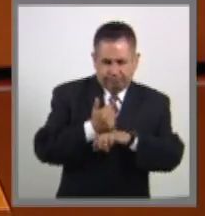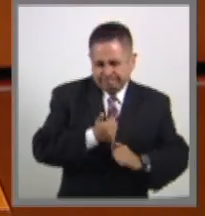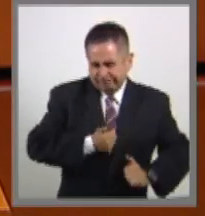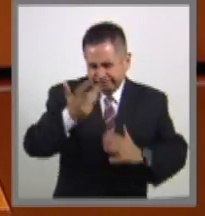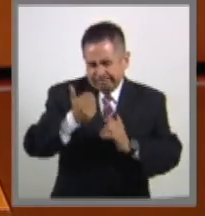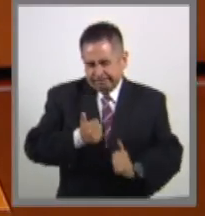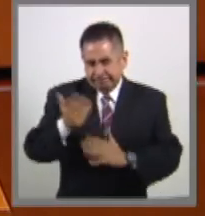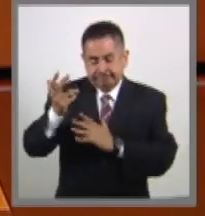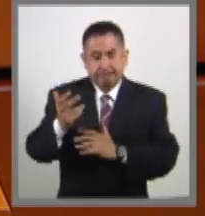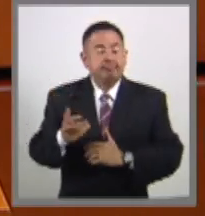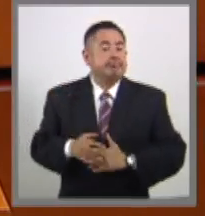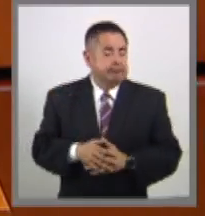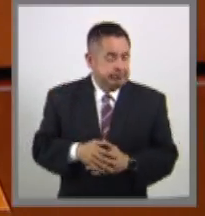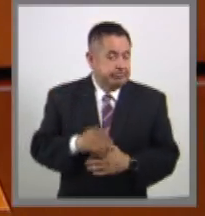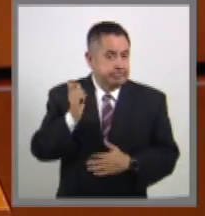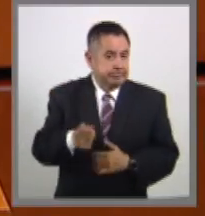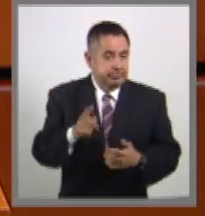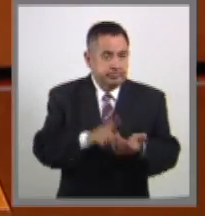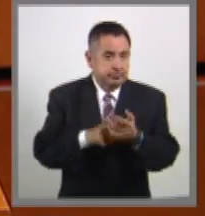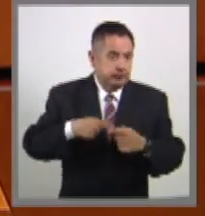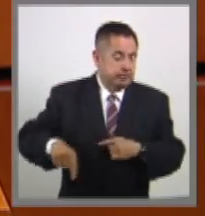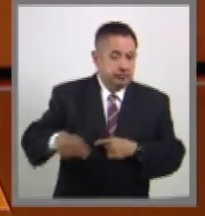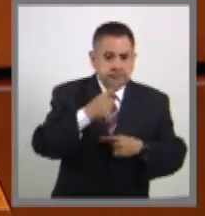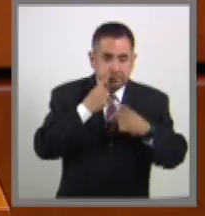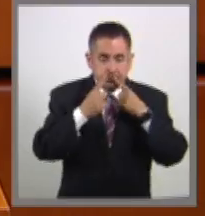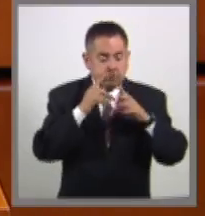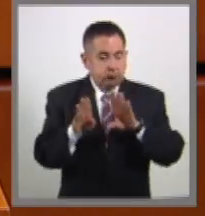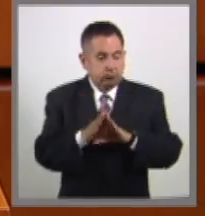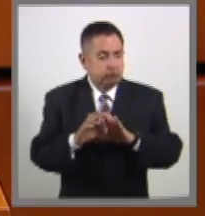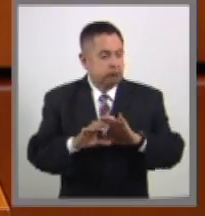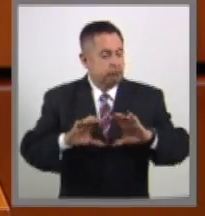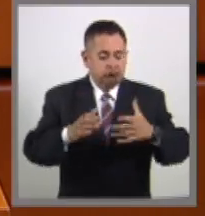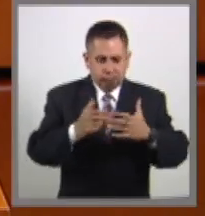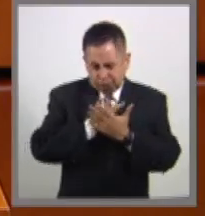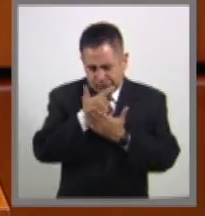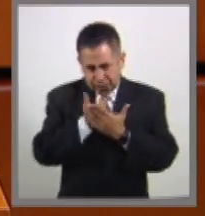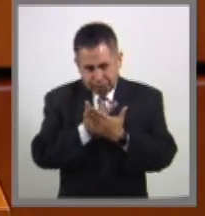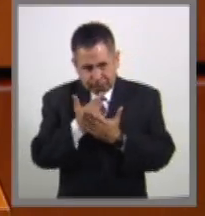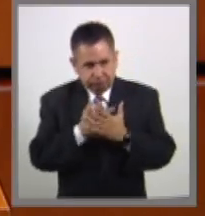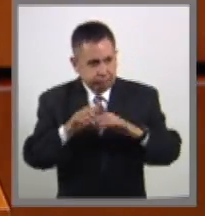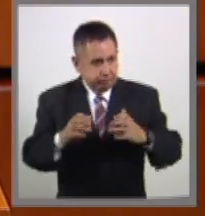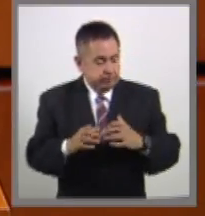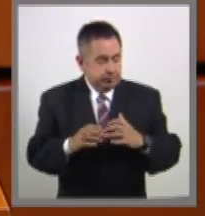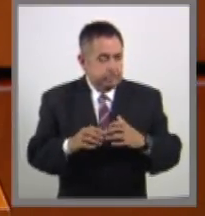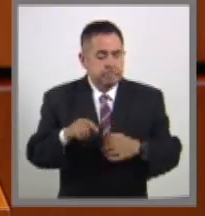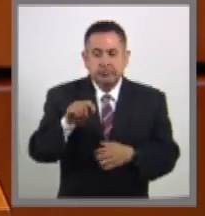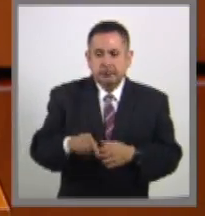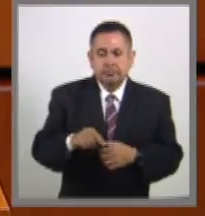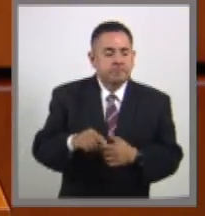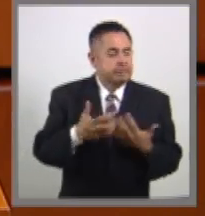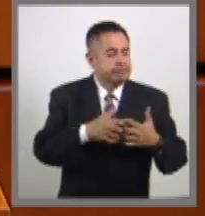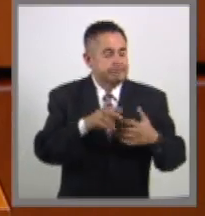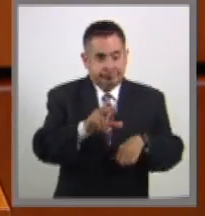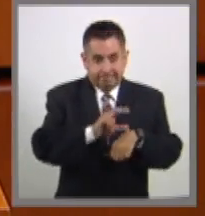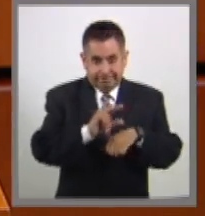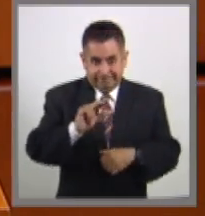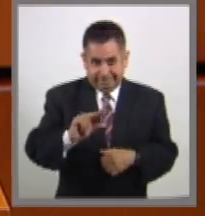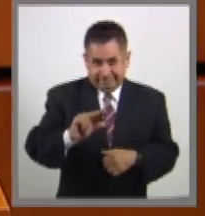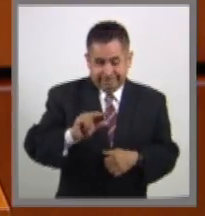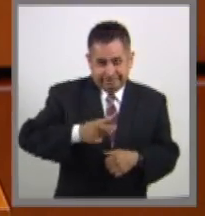de acuerdo con cifras emitidas por la cámara nacional de la industria tequilera observamos